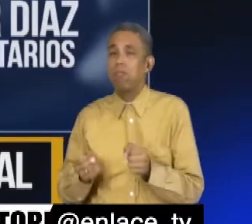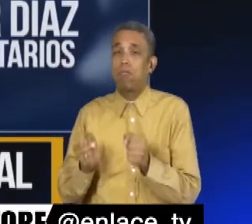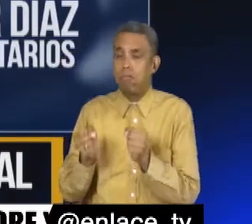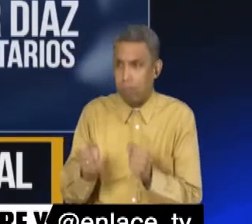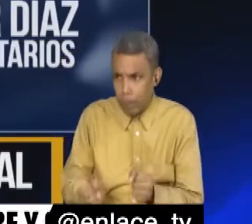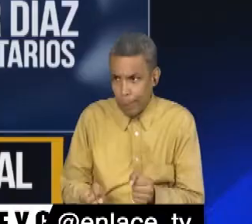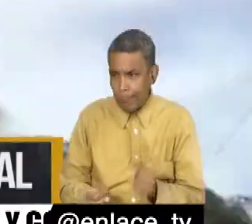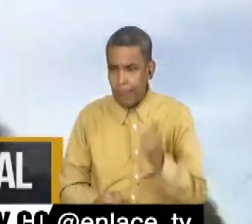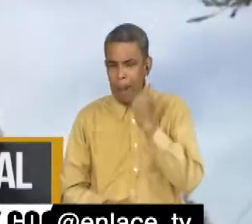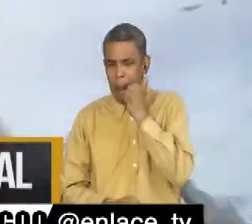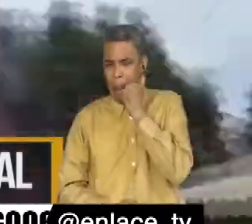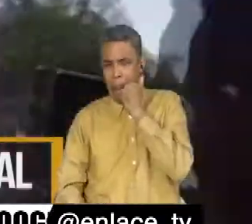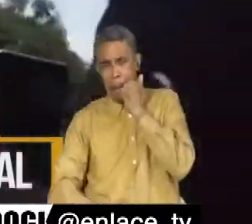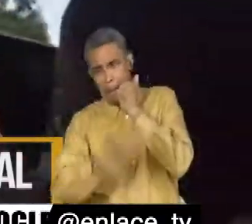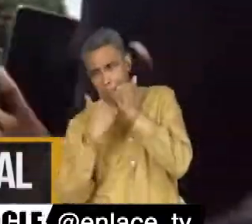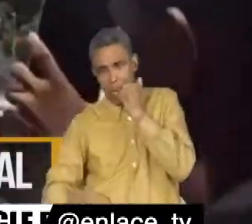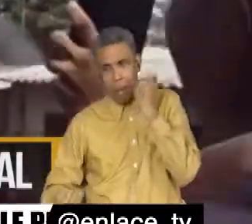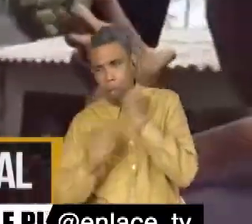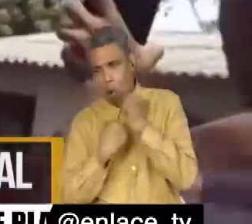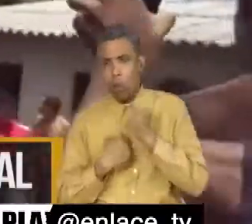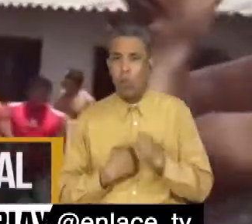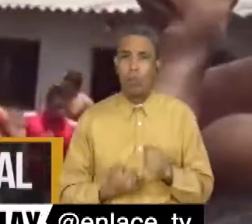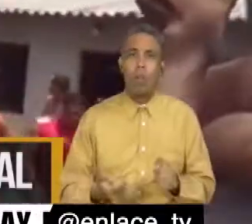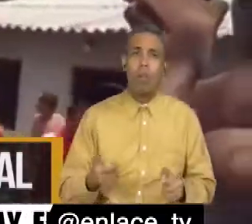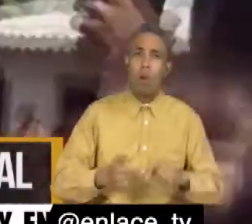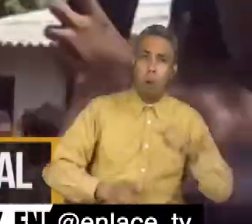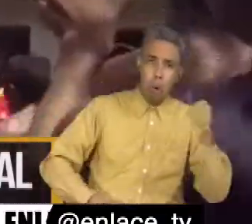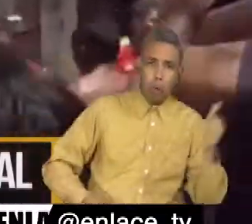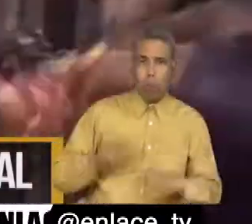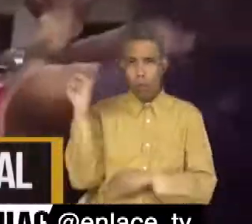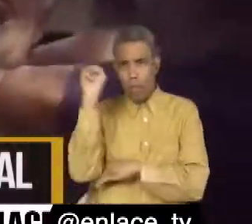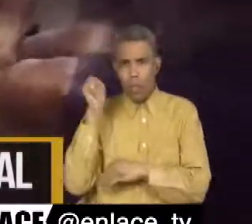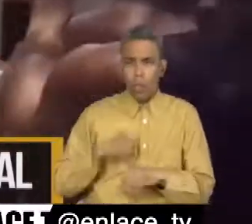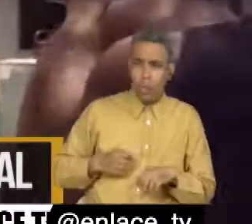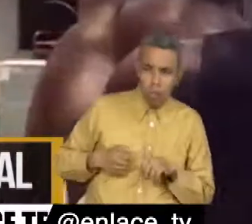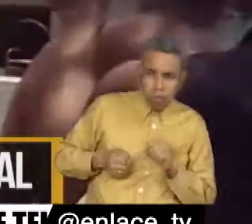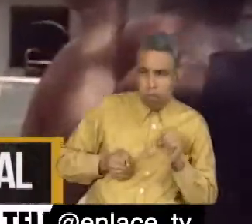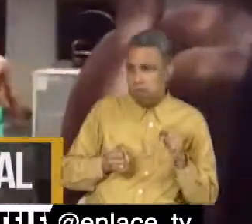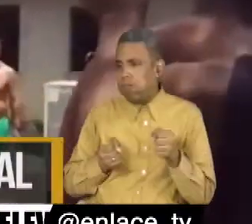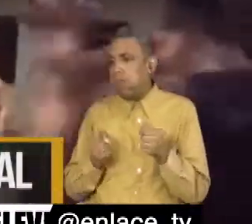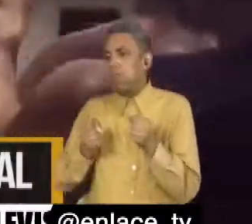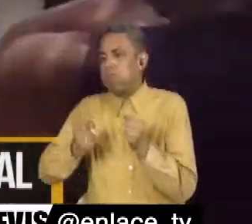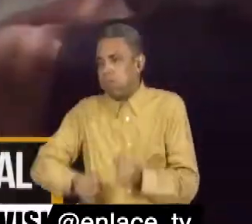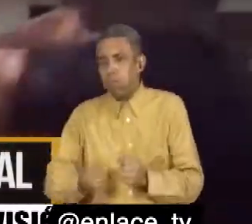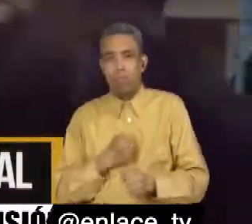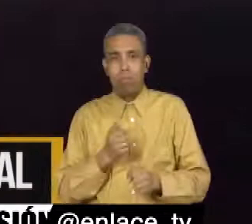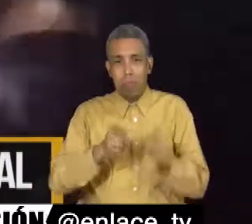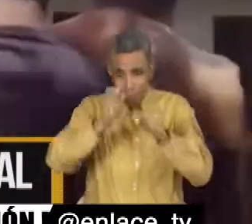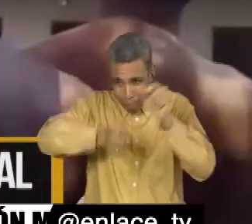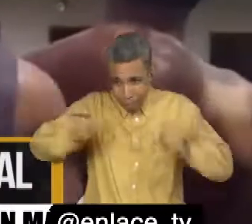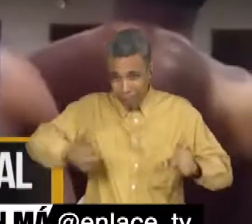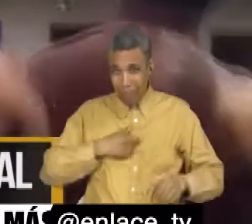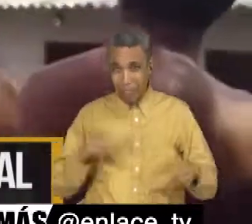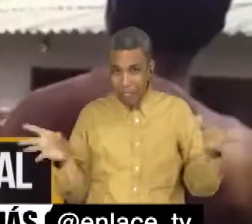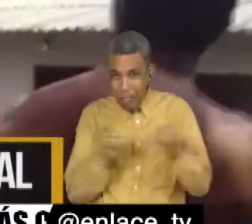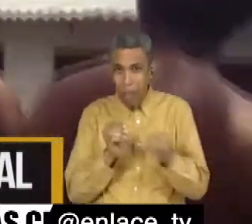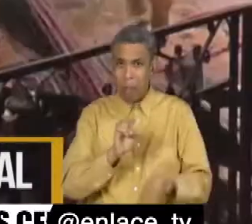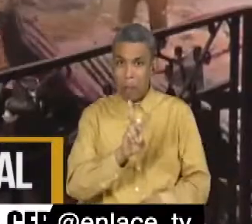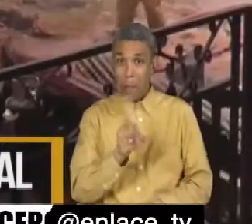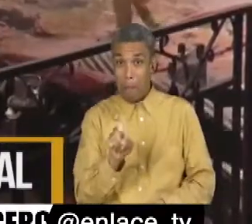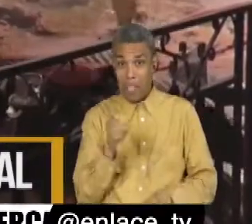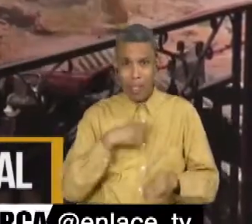en apoyo. 26 bomberos, 3 máquinas de nuestra institución. Atacamos incendio